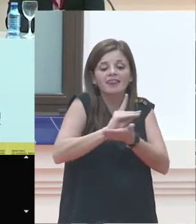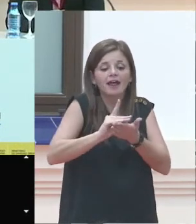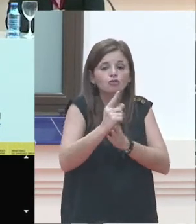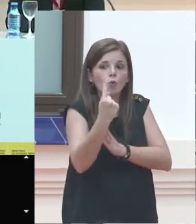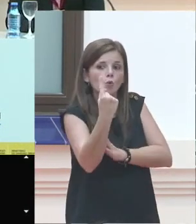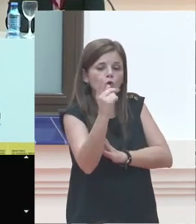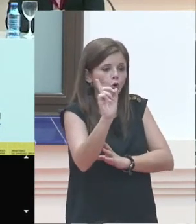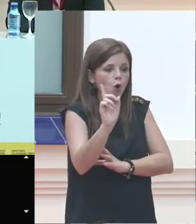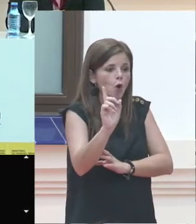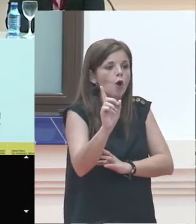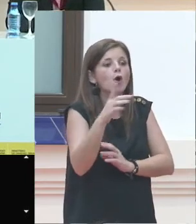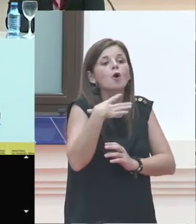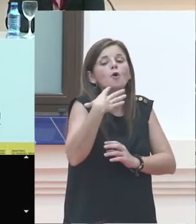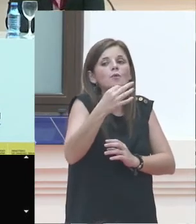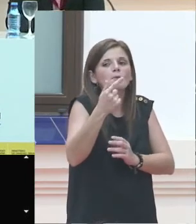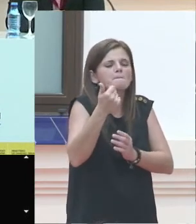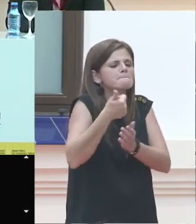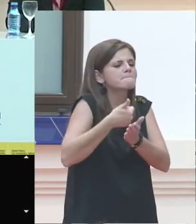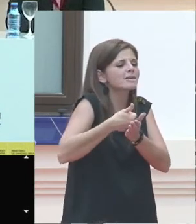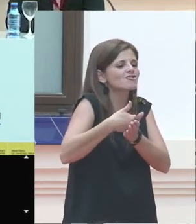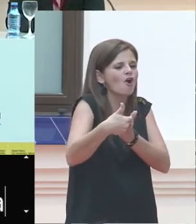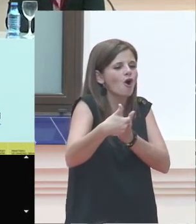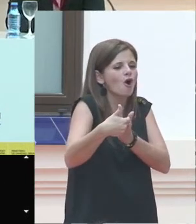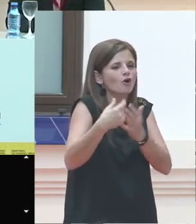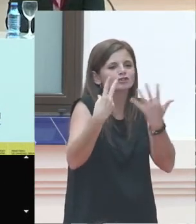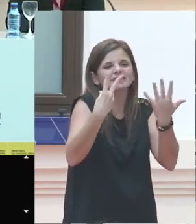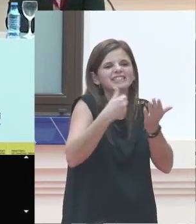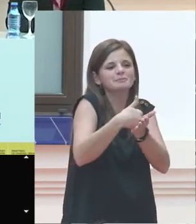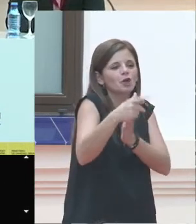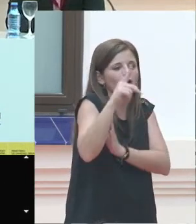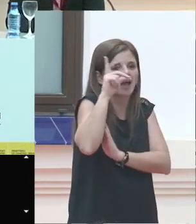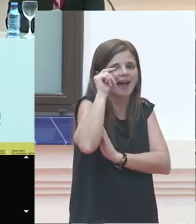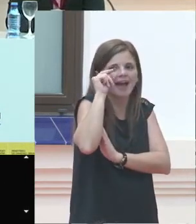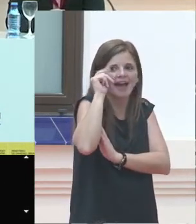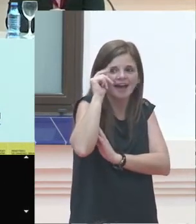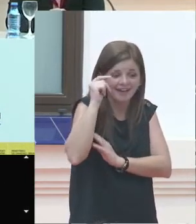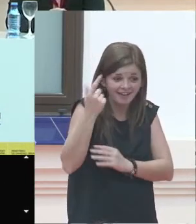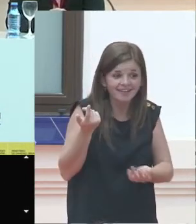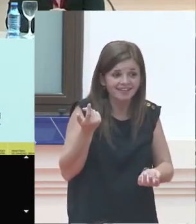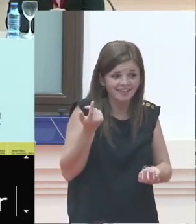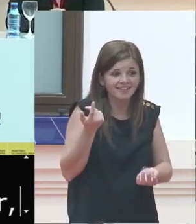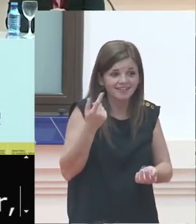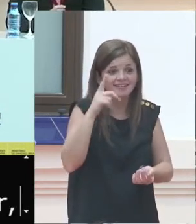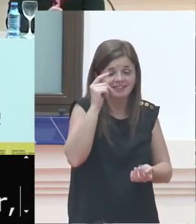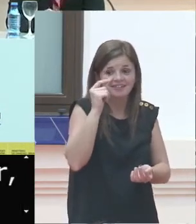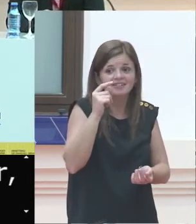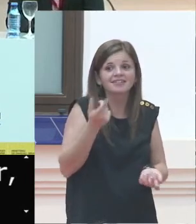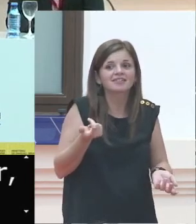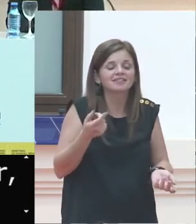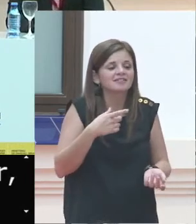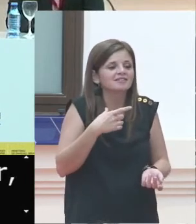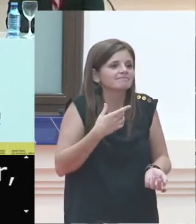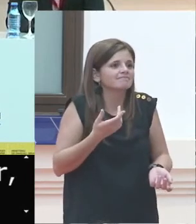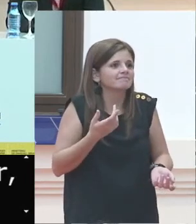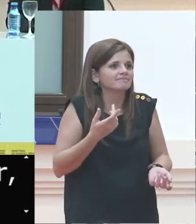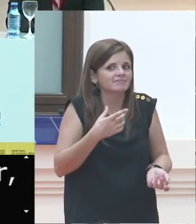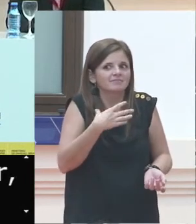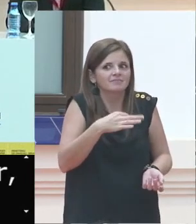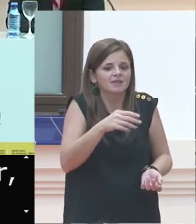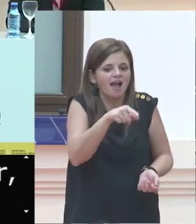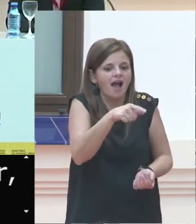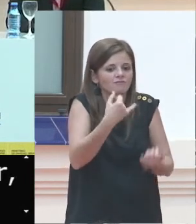cambiar el modelo de negocio en algunos casos para pedir a los clientes que en vez de pagar en euros, pagaran en datos, porque el dato tiene